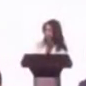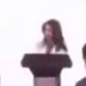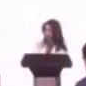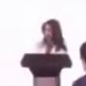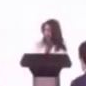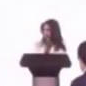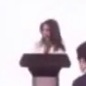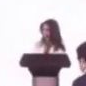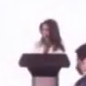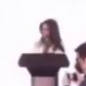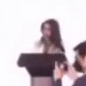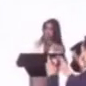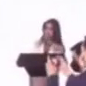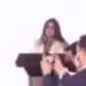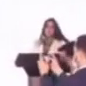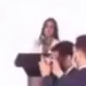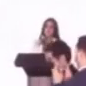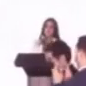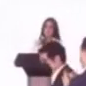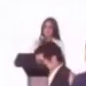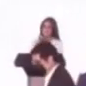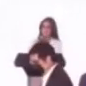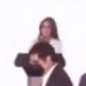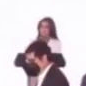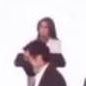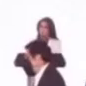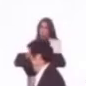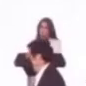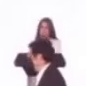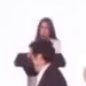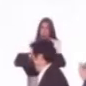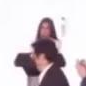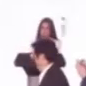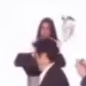picture, the official photograph.